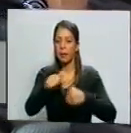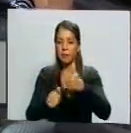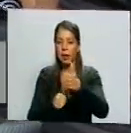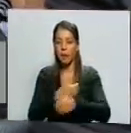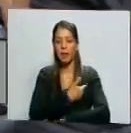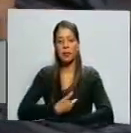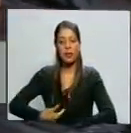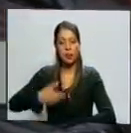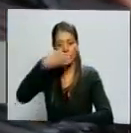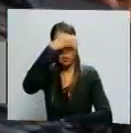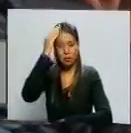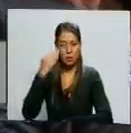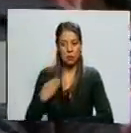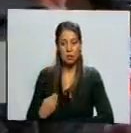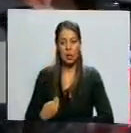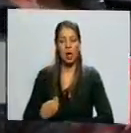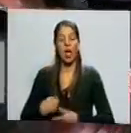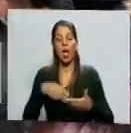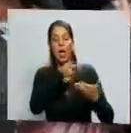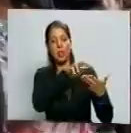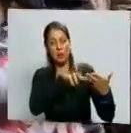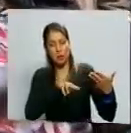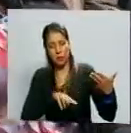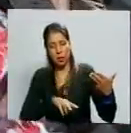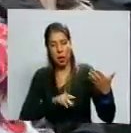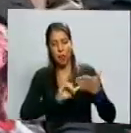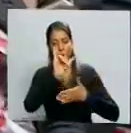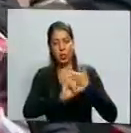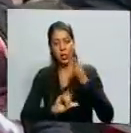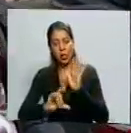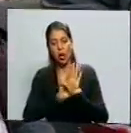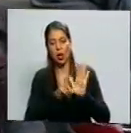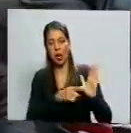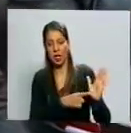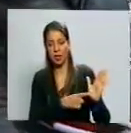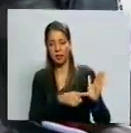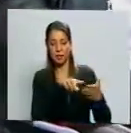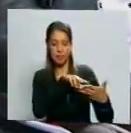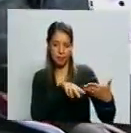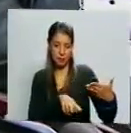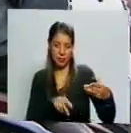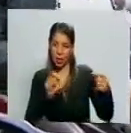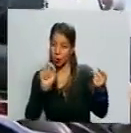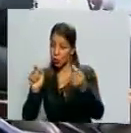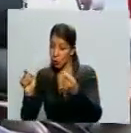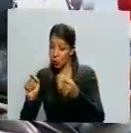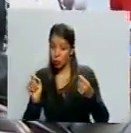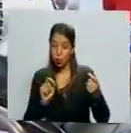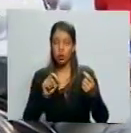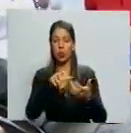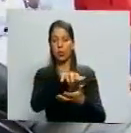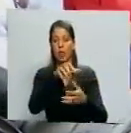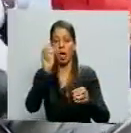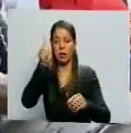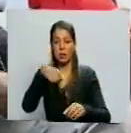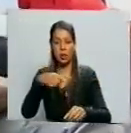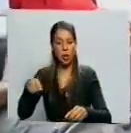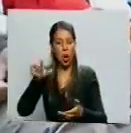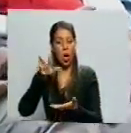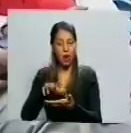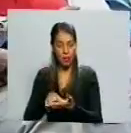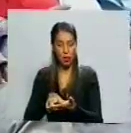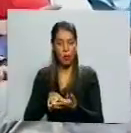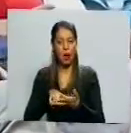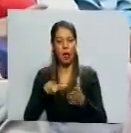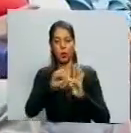Tania Díaz, para que le diera lectura al contenido del referido proyecto de ley. Sometido a votación la denominación del título, así como la